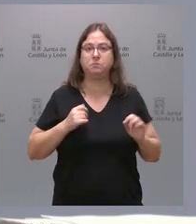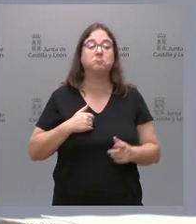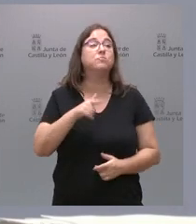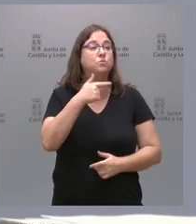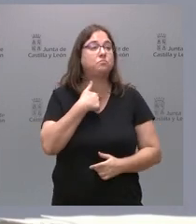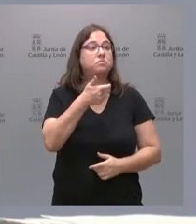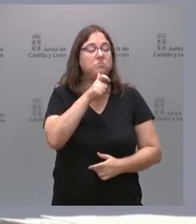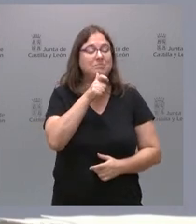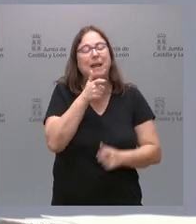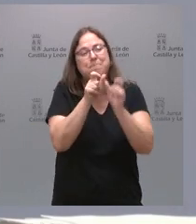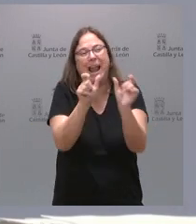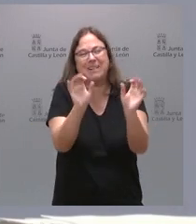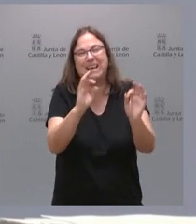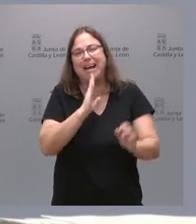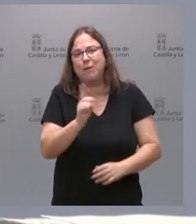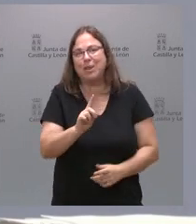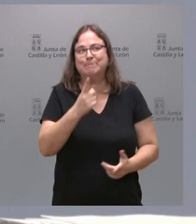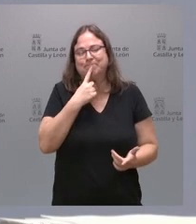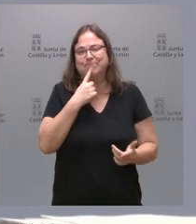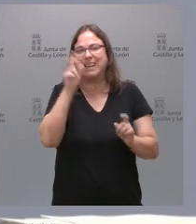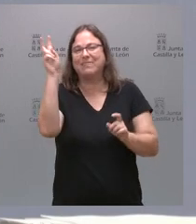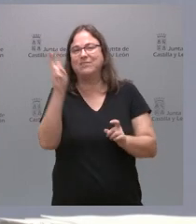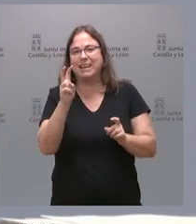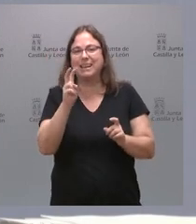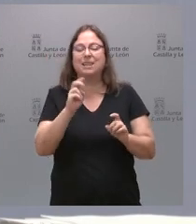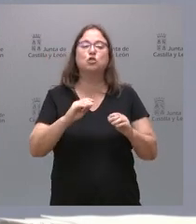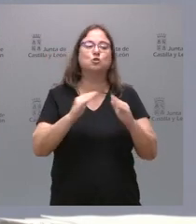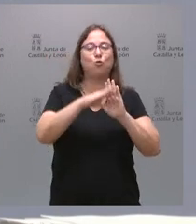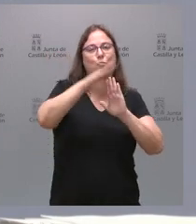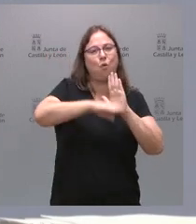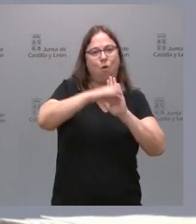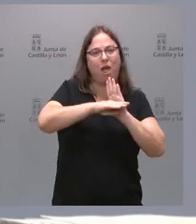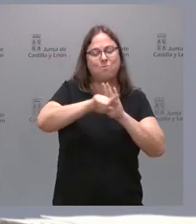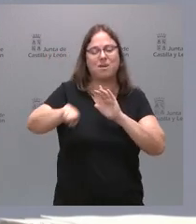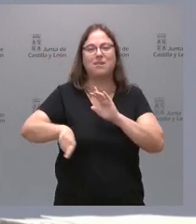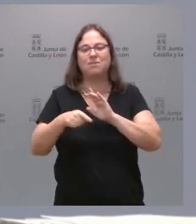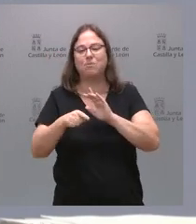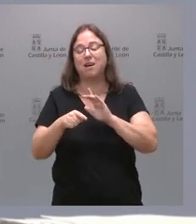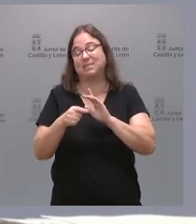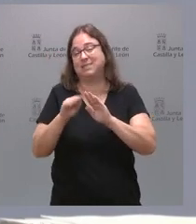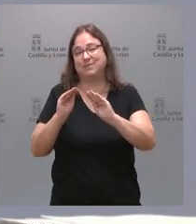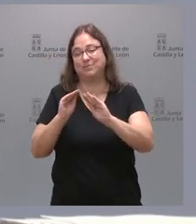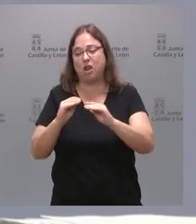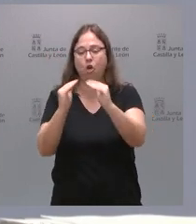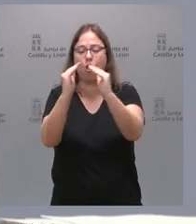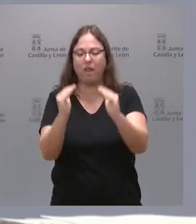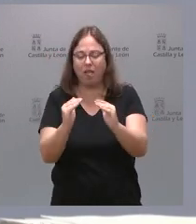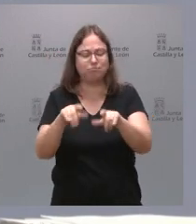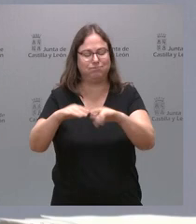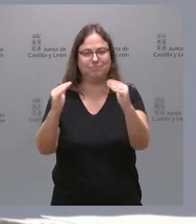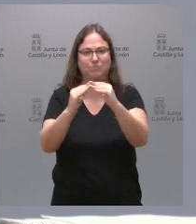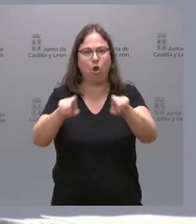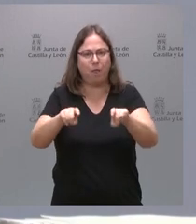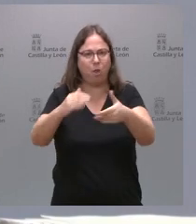estas palabras son las más adecuadas por ser anglicismos pero tanto el Hardware como el software para podernos entender la segunda de las cuestiones que